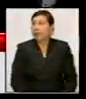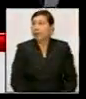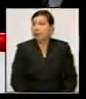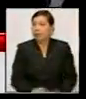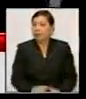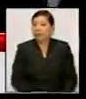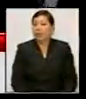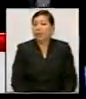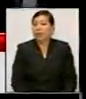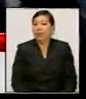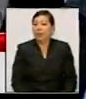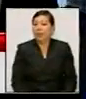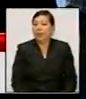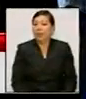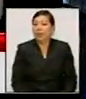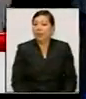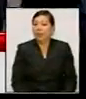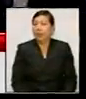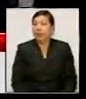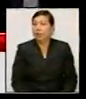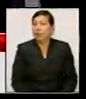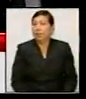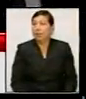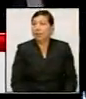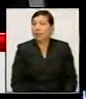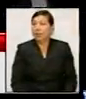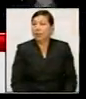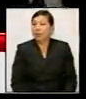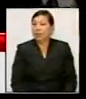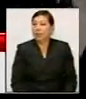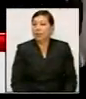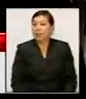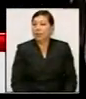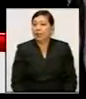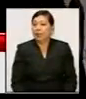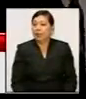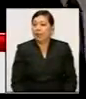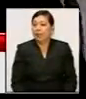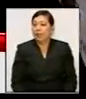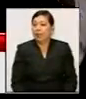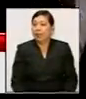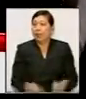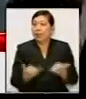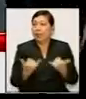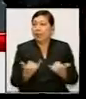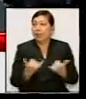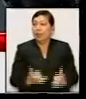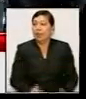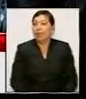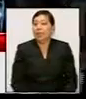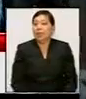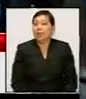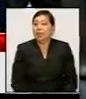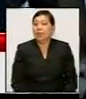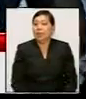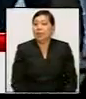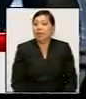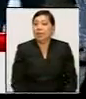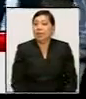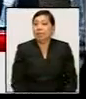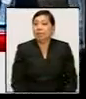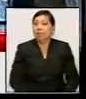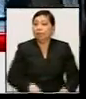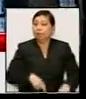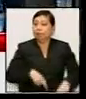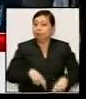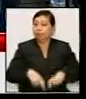restos vienen siendo ingresados aquí en el Hall de los Pasos Perdidos